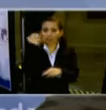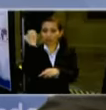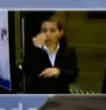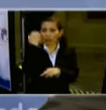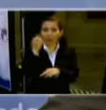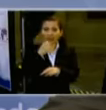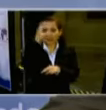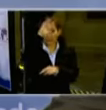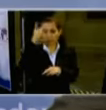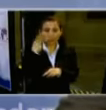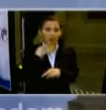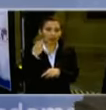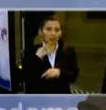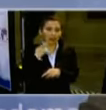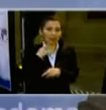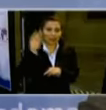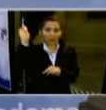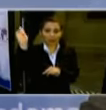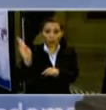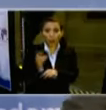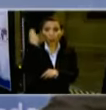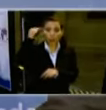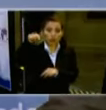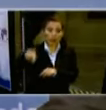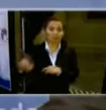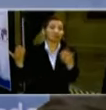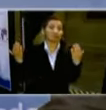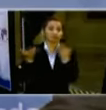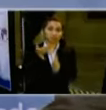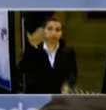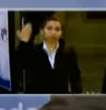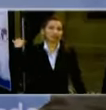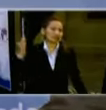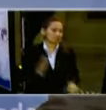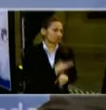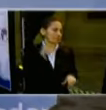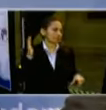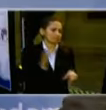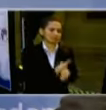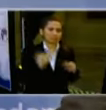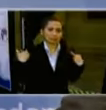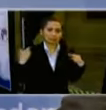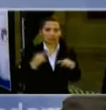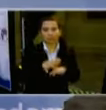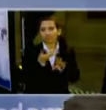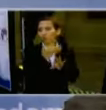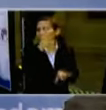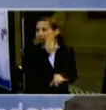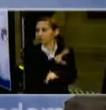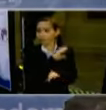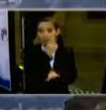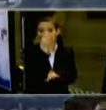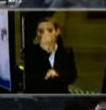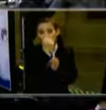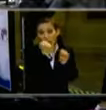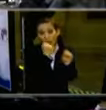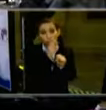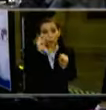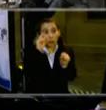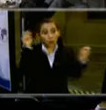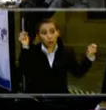Políticas y Sociales de la Universidad Nacional Autónoma de México. Una excelente maestra, muy querida. Tenía 25 años de no